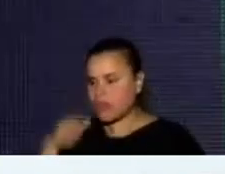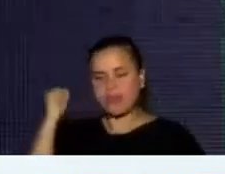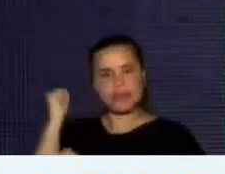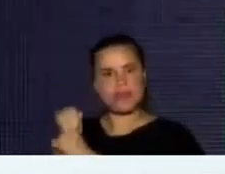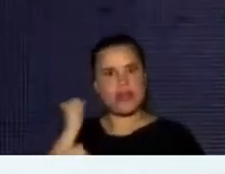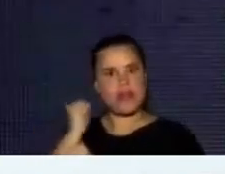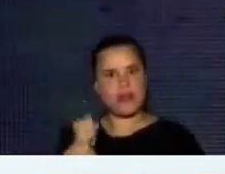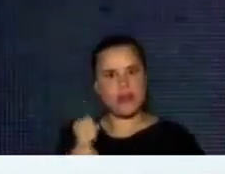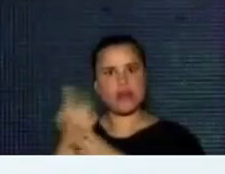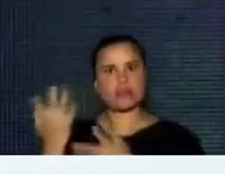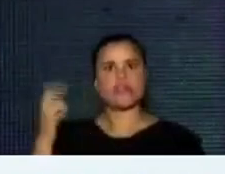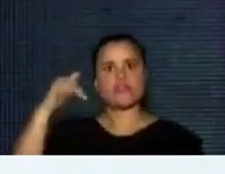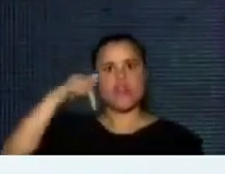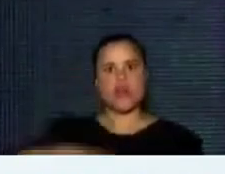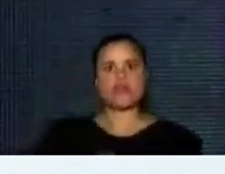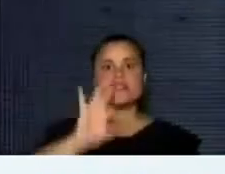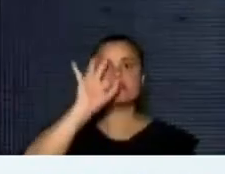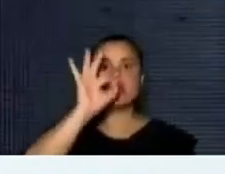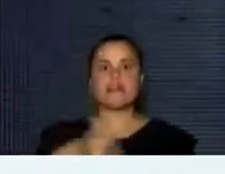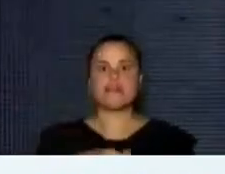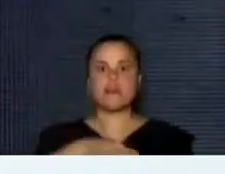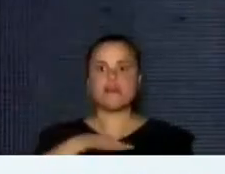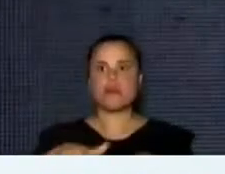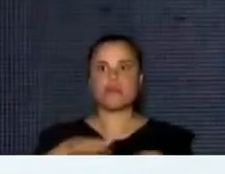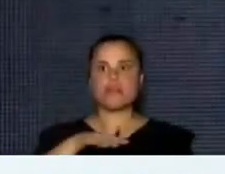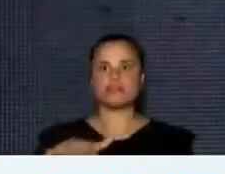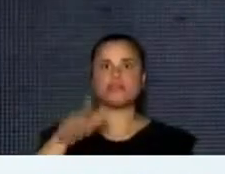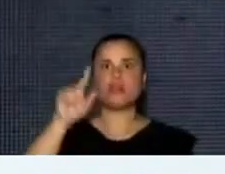del debate pueda